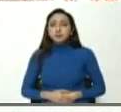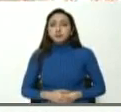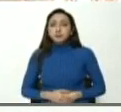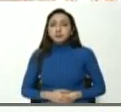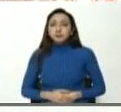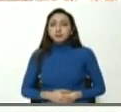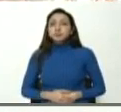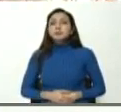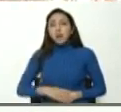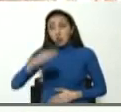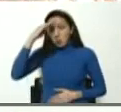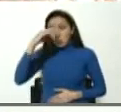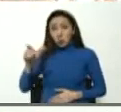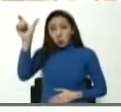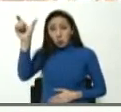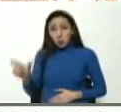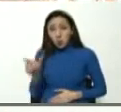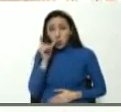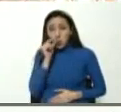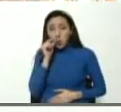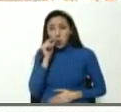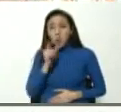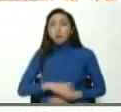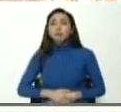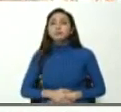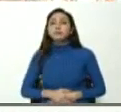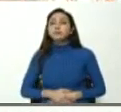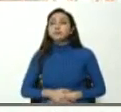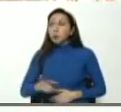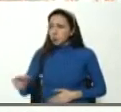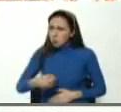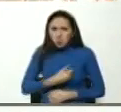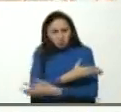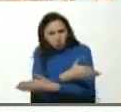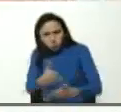de un general afectuoso